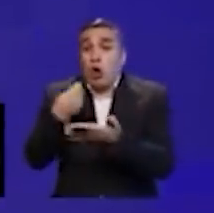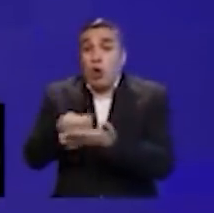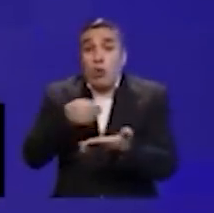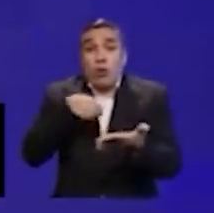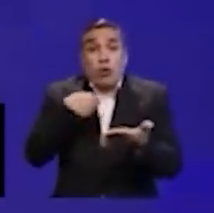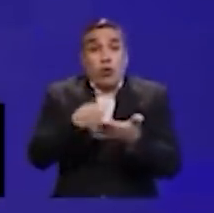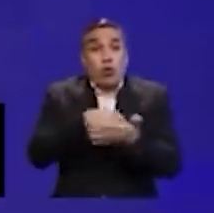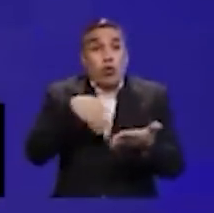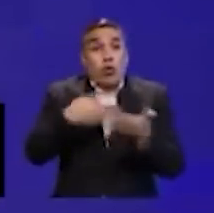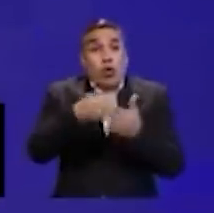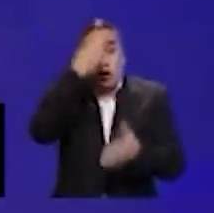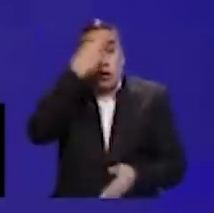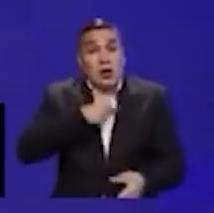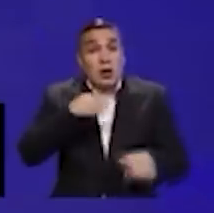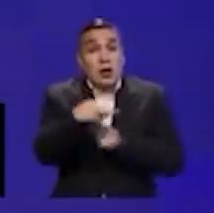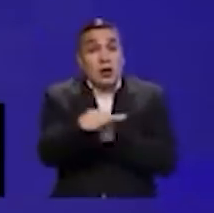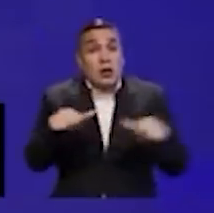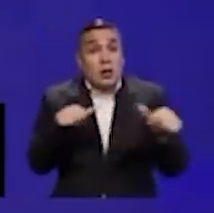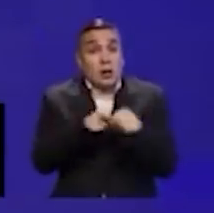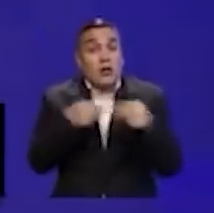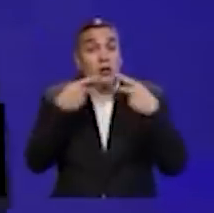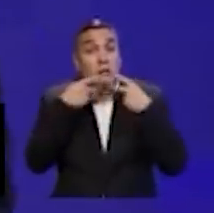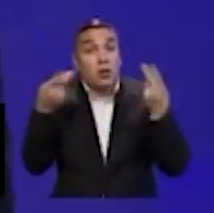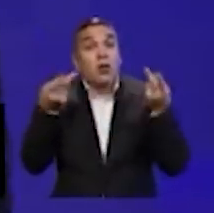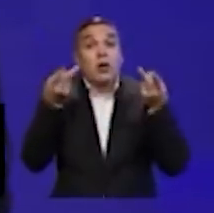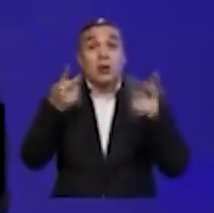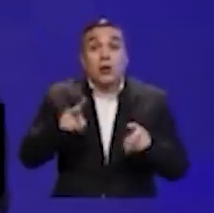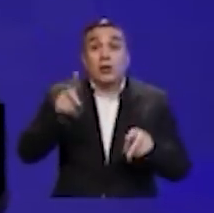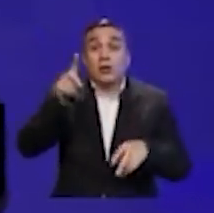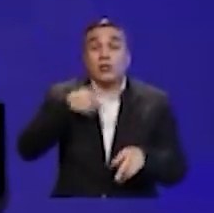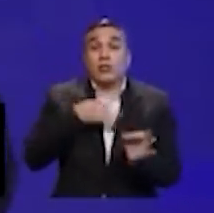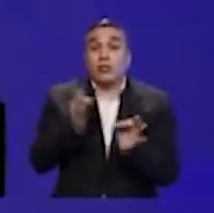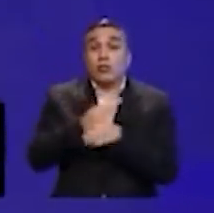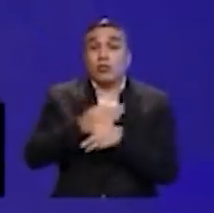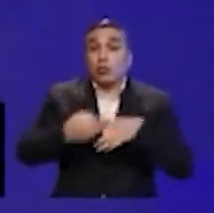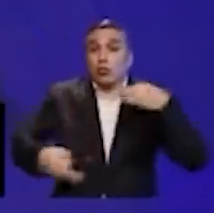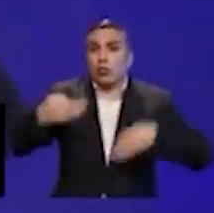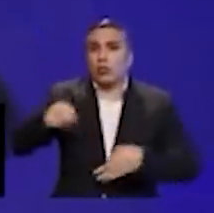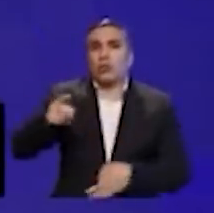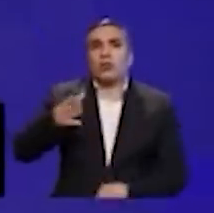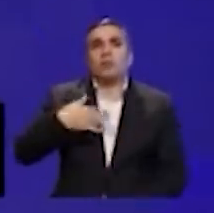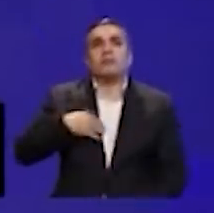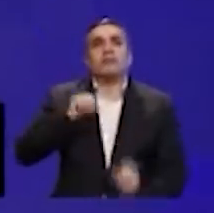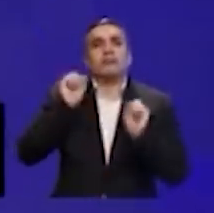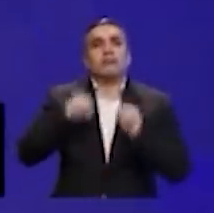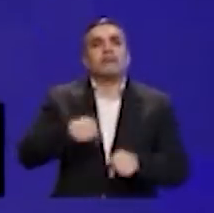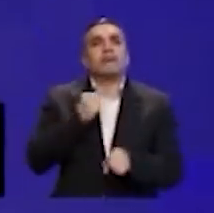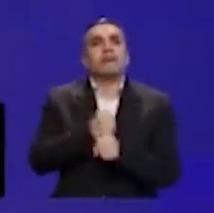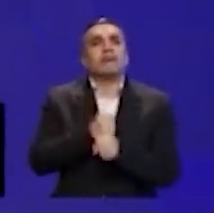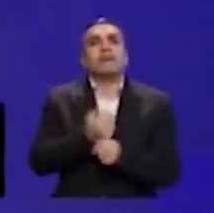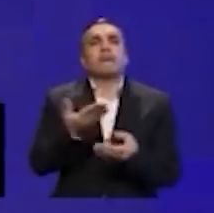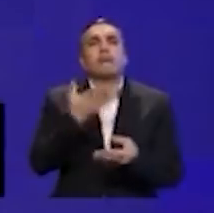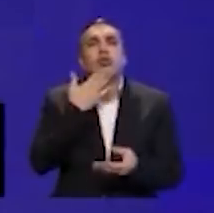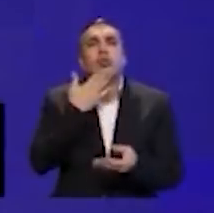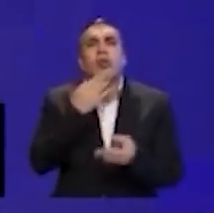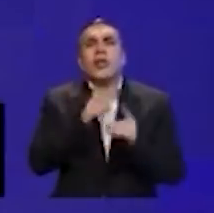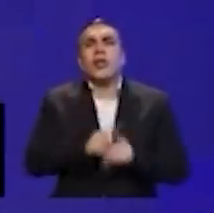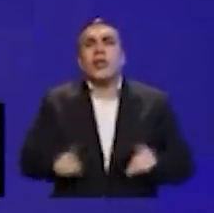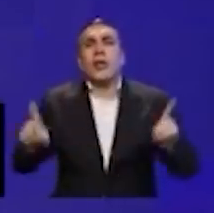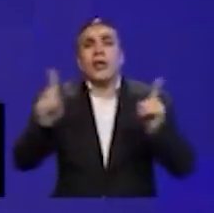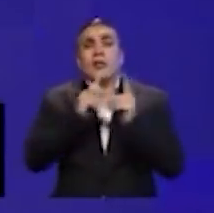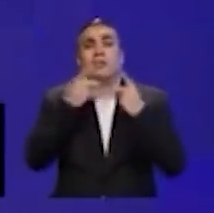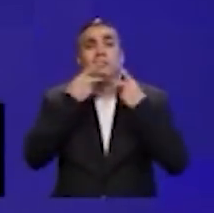Dime si no estás cansado de que le suban precio al encebollado, al arroz con menestra, a todo lo que tú comas. Cuando yo sea presidente, todo eso se va a acabar. Le